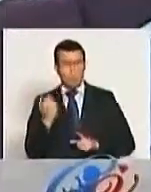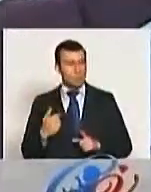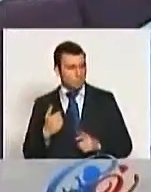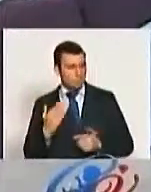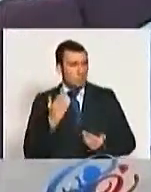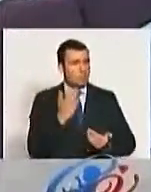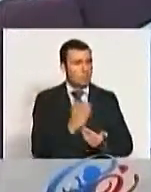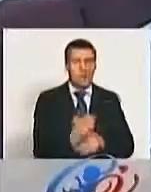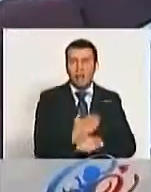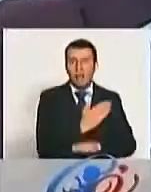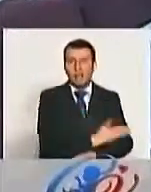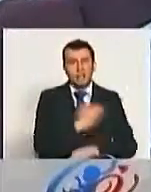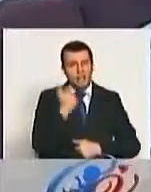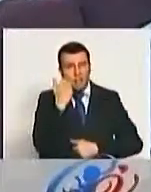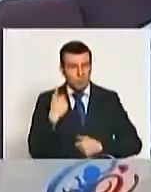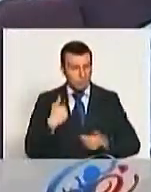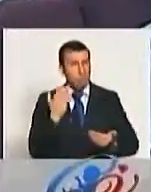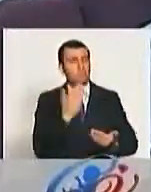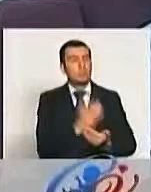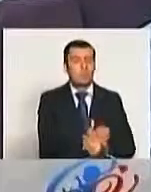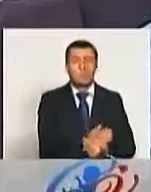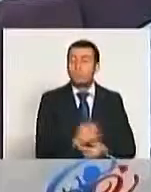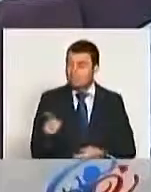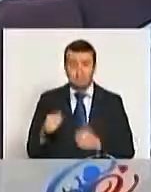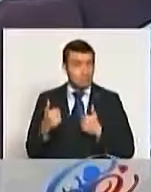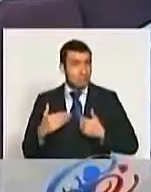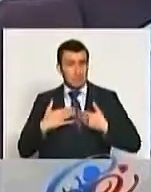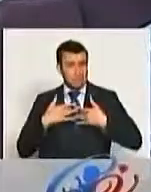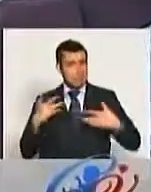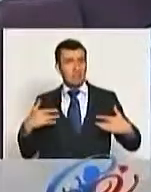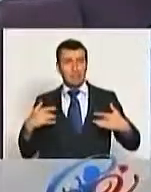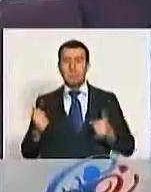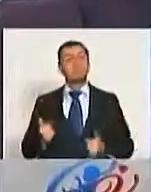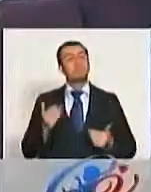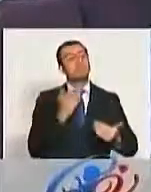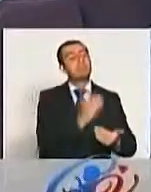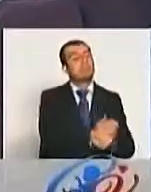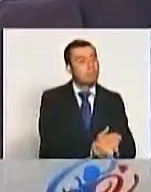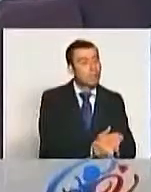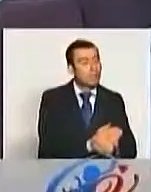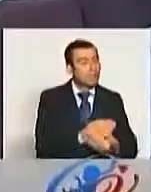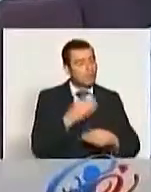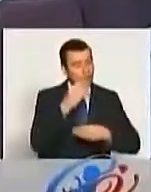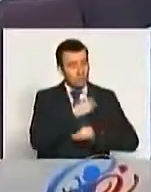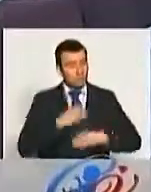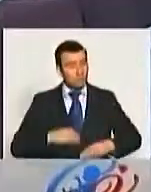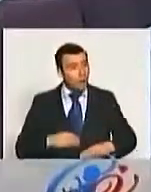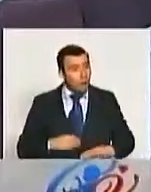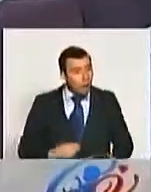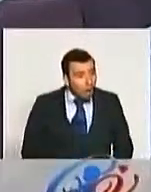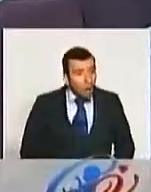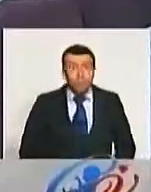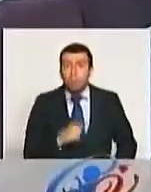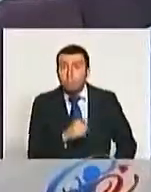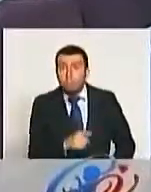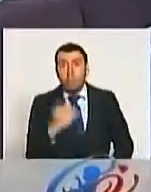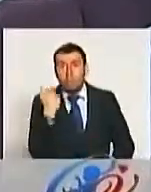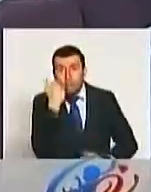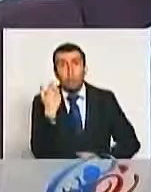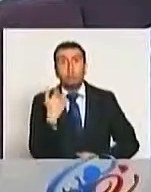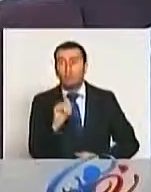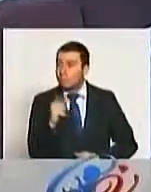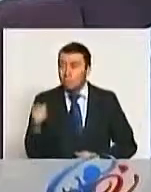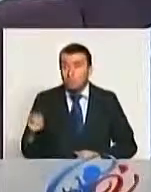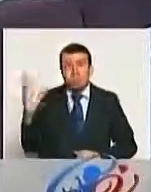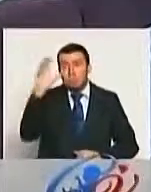chequeos preventivos, y van sanas, y nos hemos encontrado unas cosas que tengo 4 casos clínicos para contarles, pero también vamos